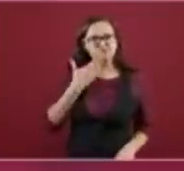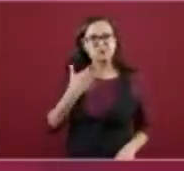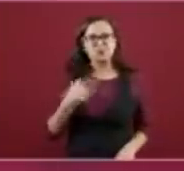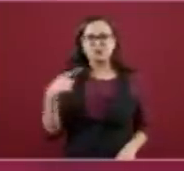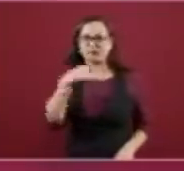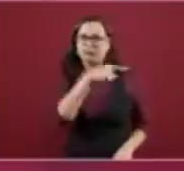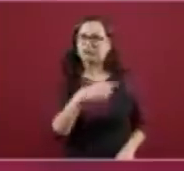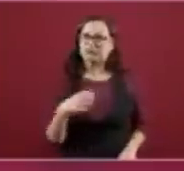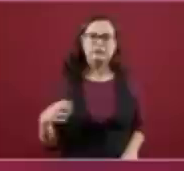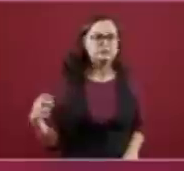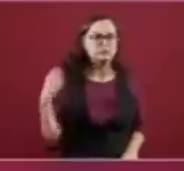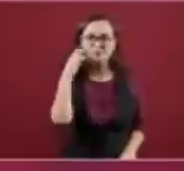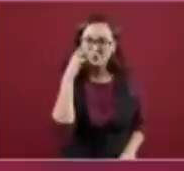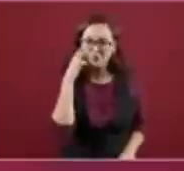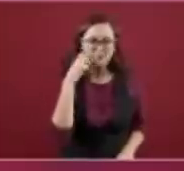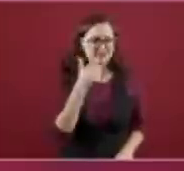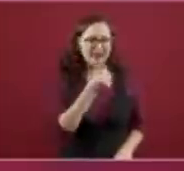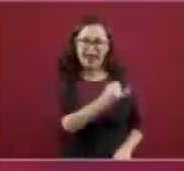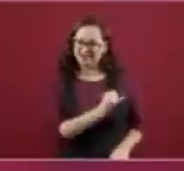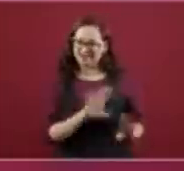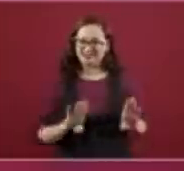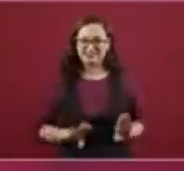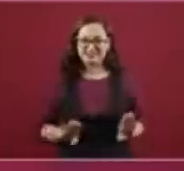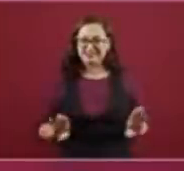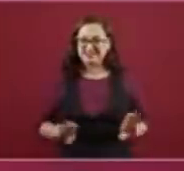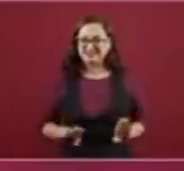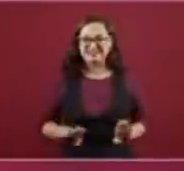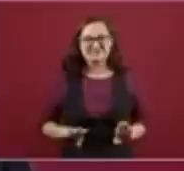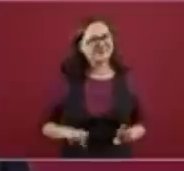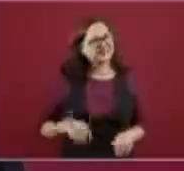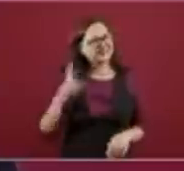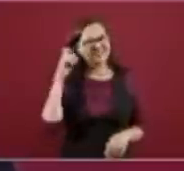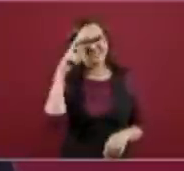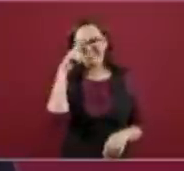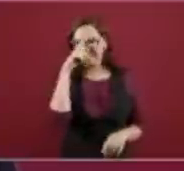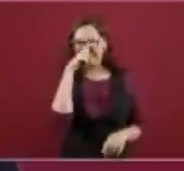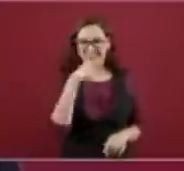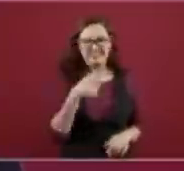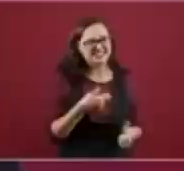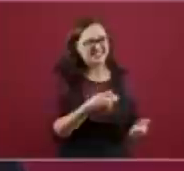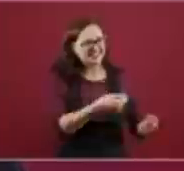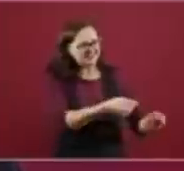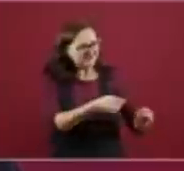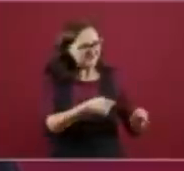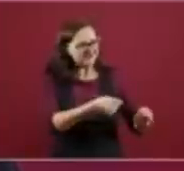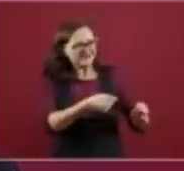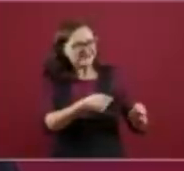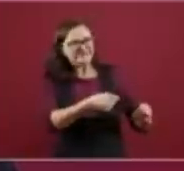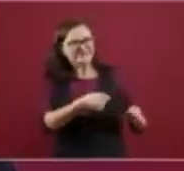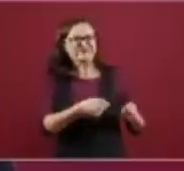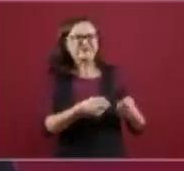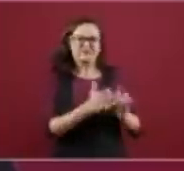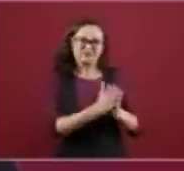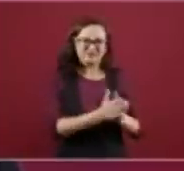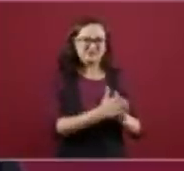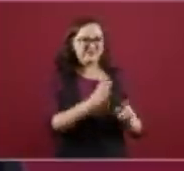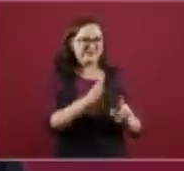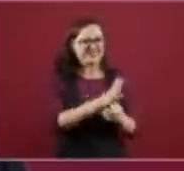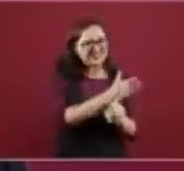huraño, entonces nos costó trabajo convencerlo de que